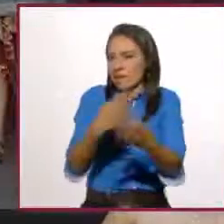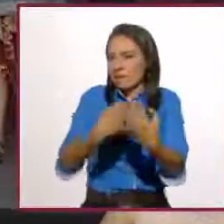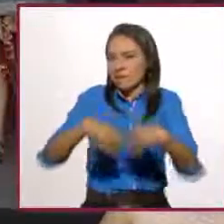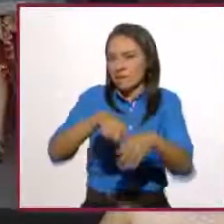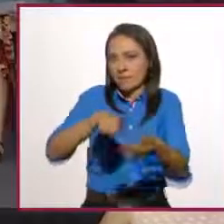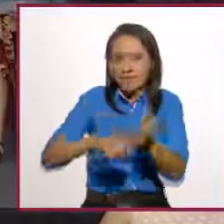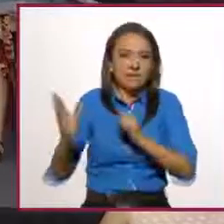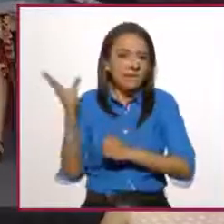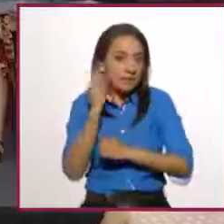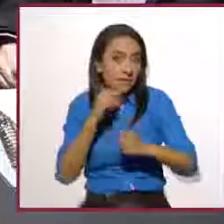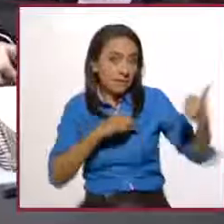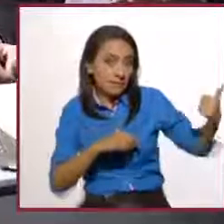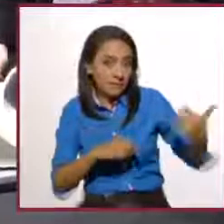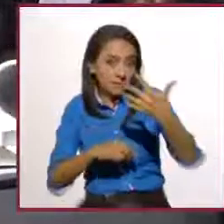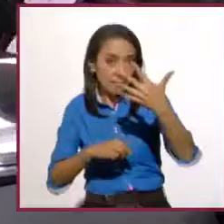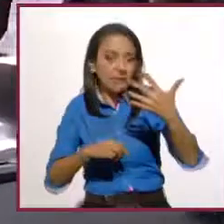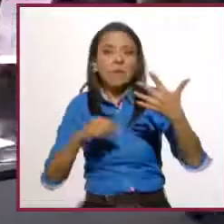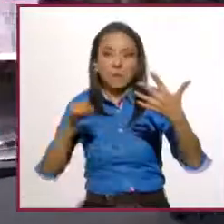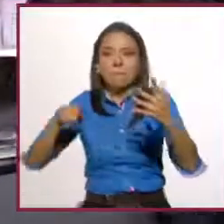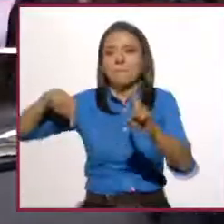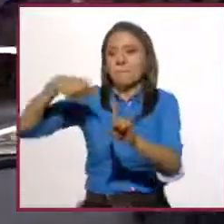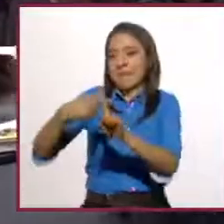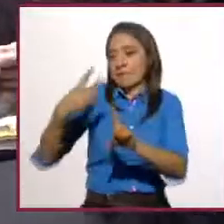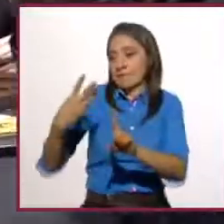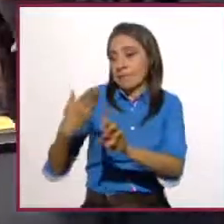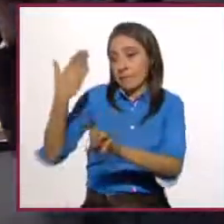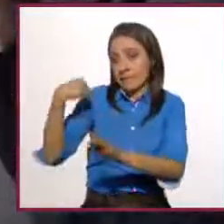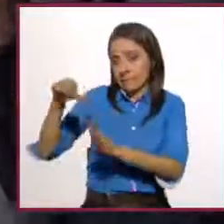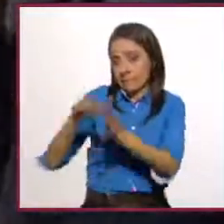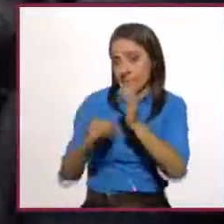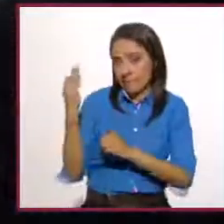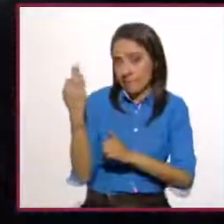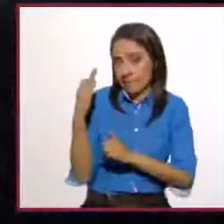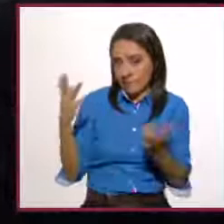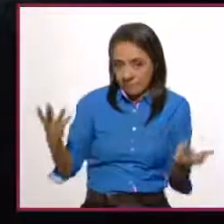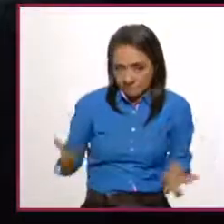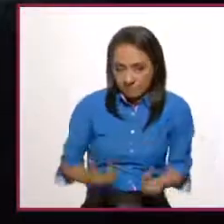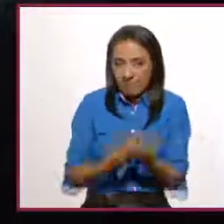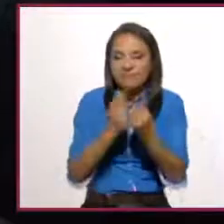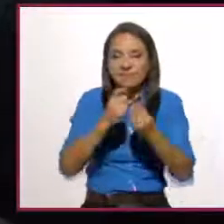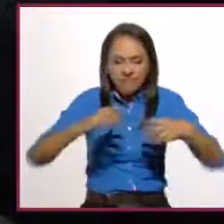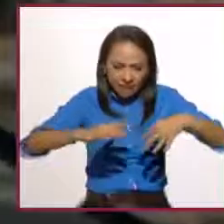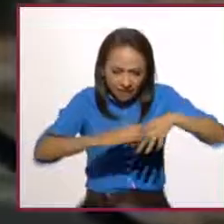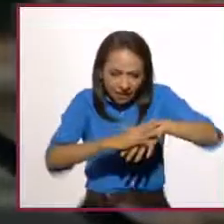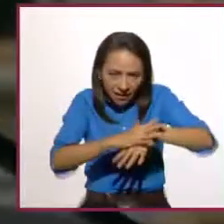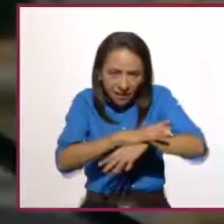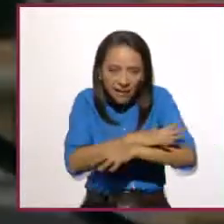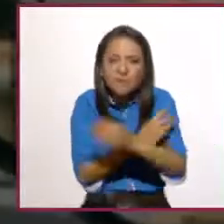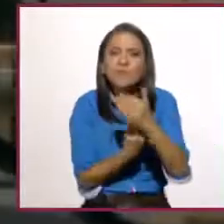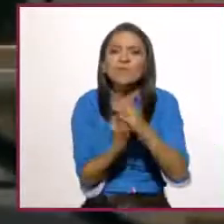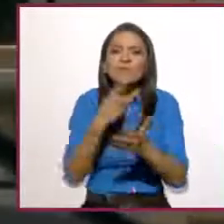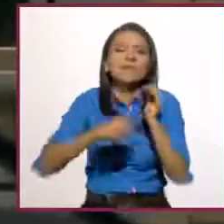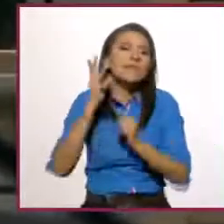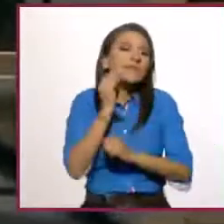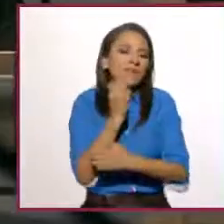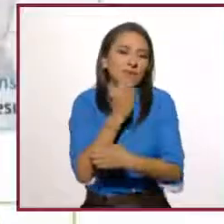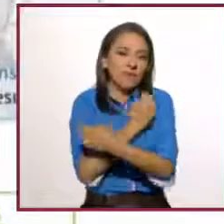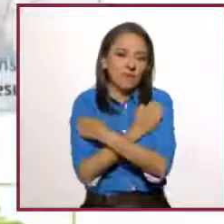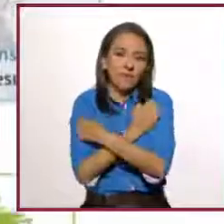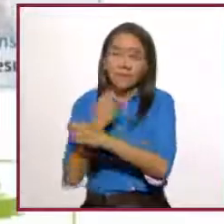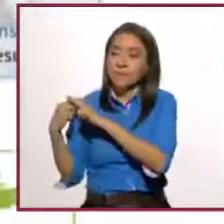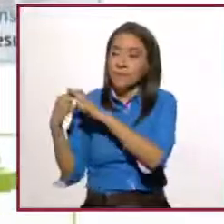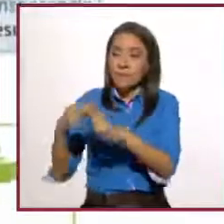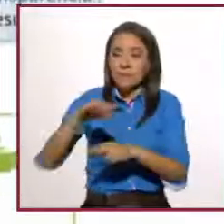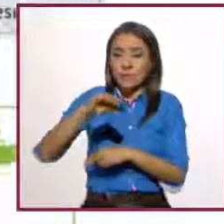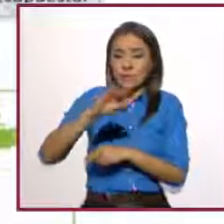5 programas que se suman a otros 3 lanzados en febrero forman parte de la renovación de Radio Educación con 95 años al